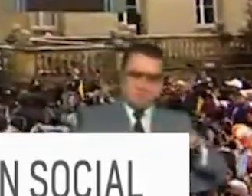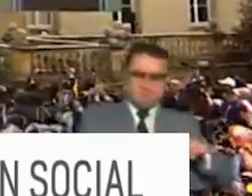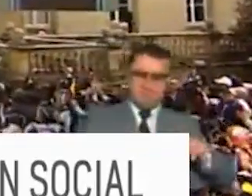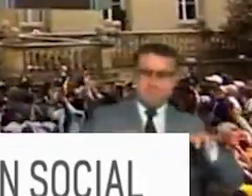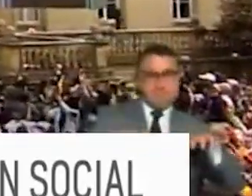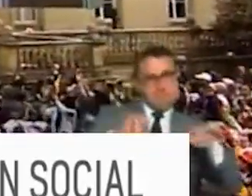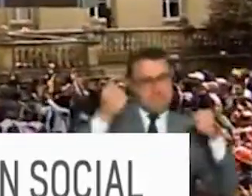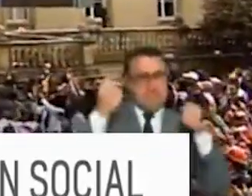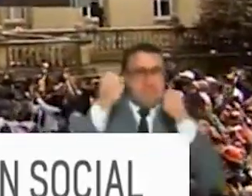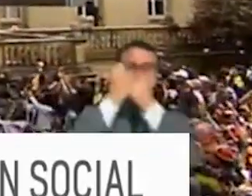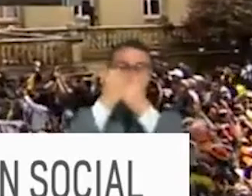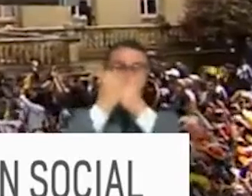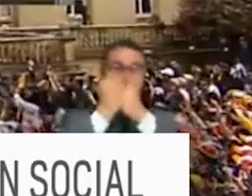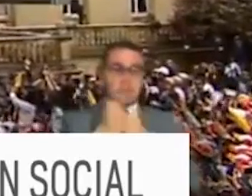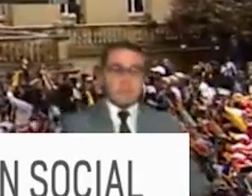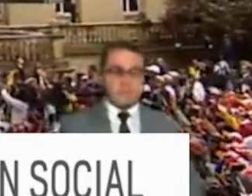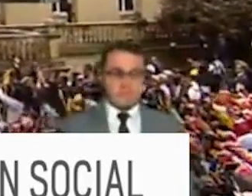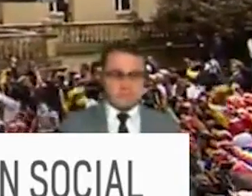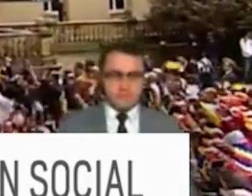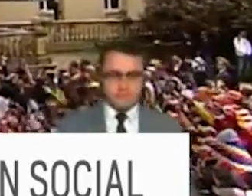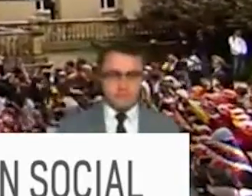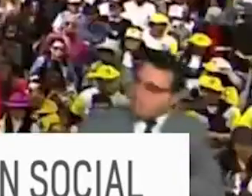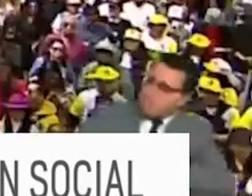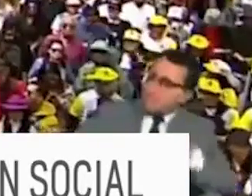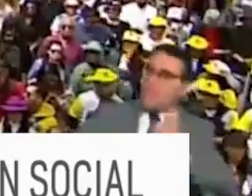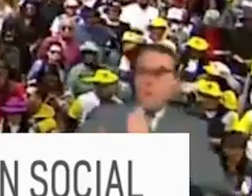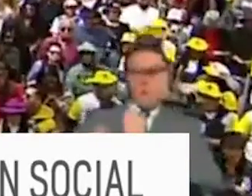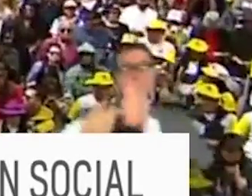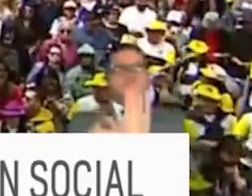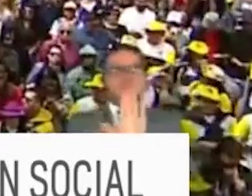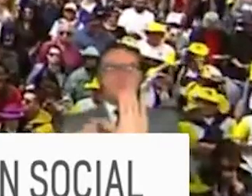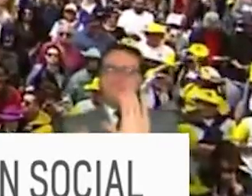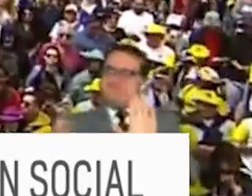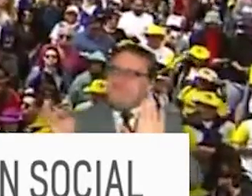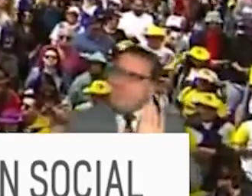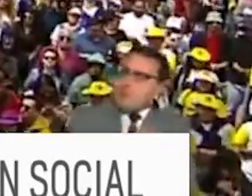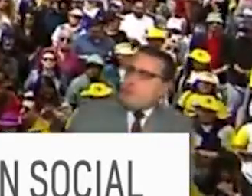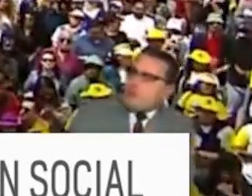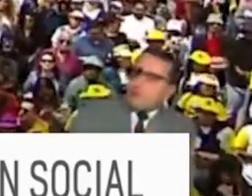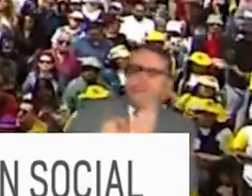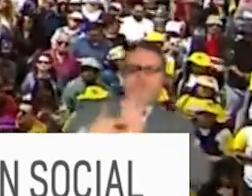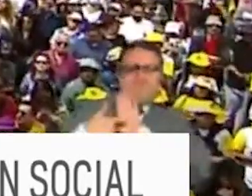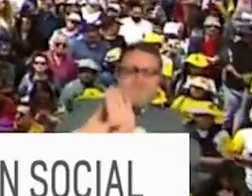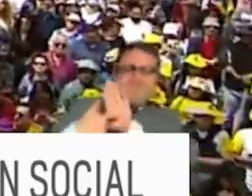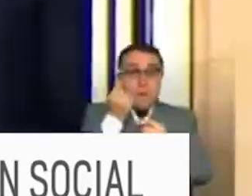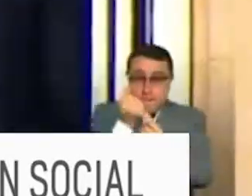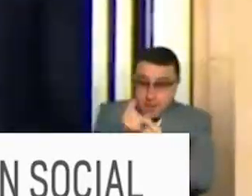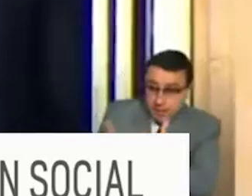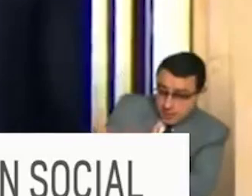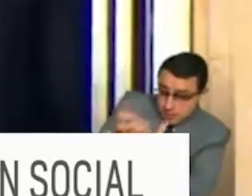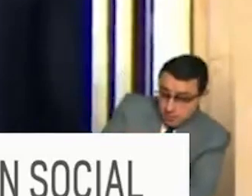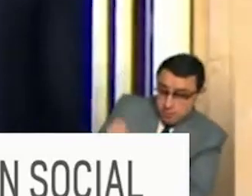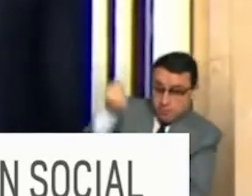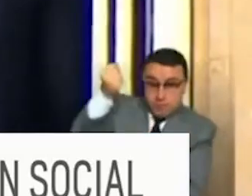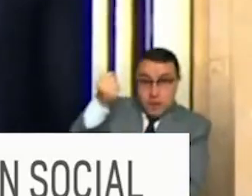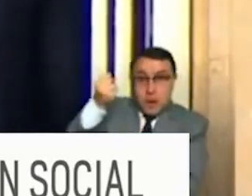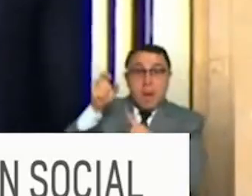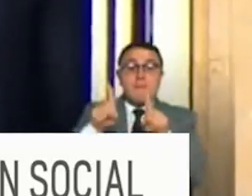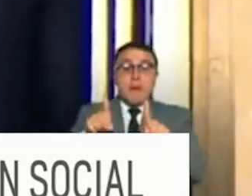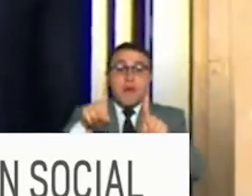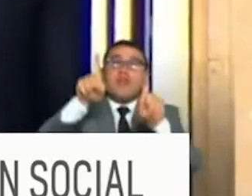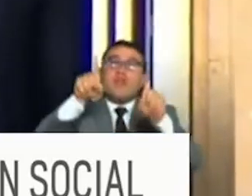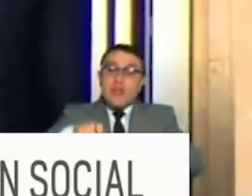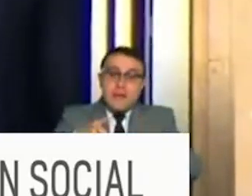gobierno ha presentado ante el Congreso. Un discurso que ha generado todo un debate en Colombia y despertado algunos miedos entre la población,